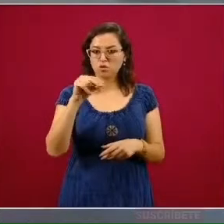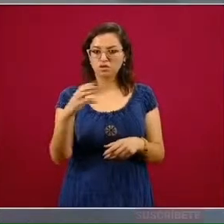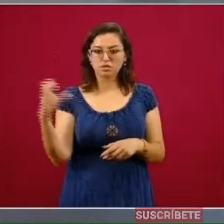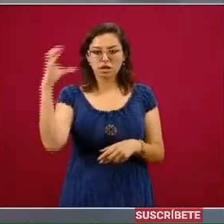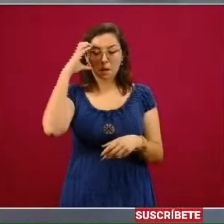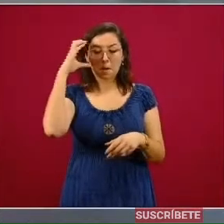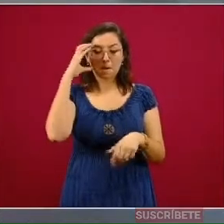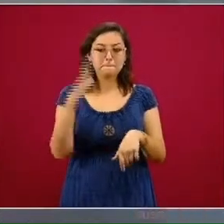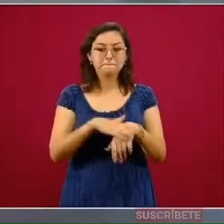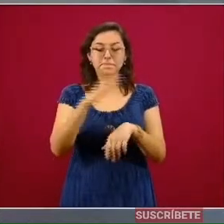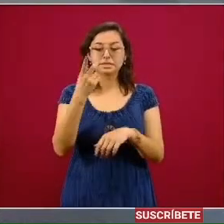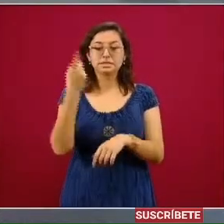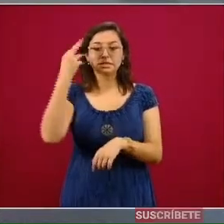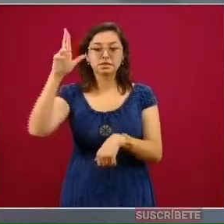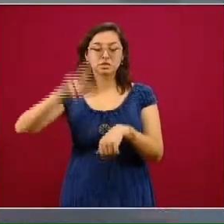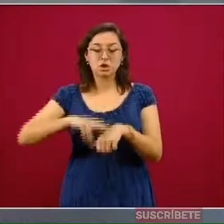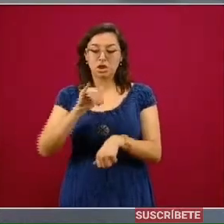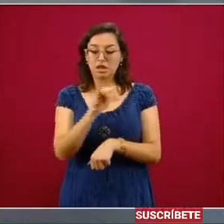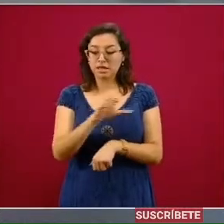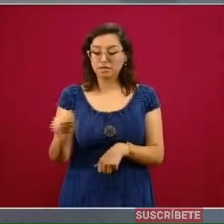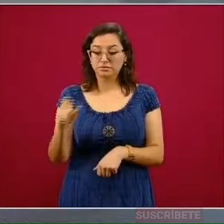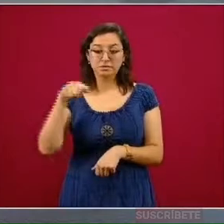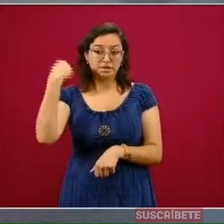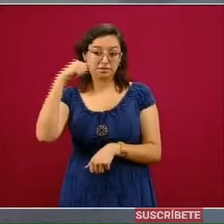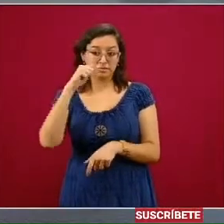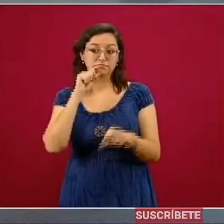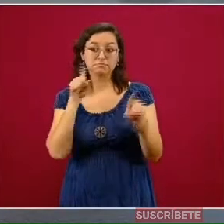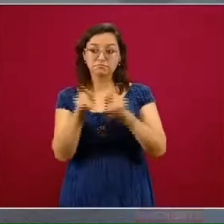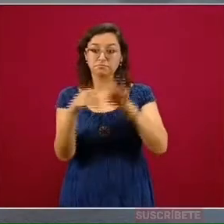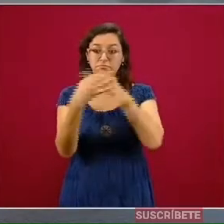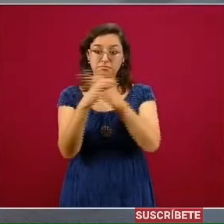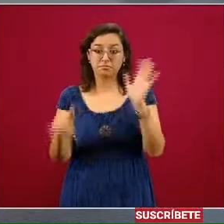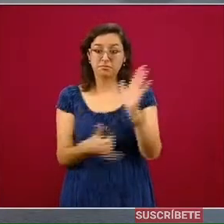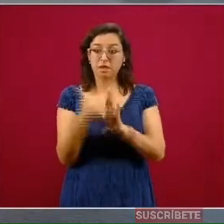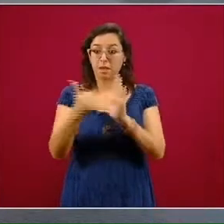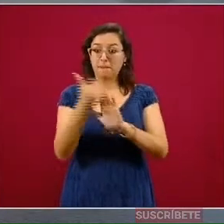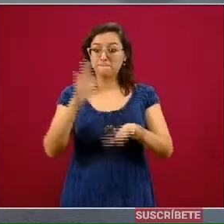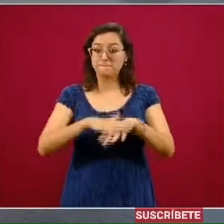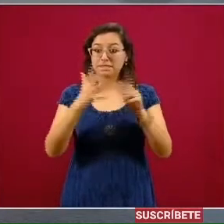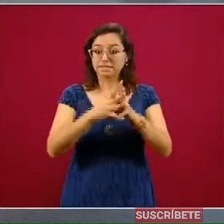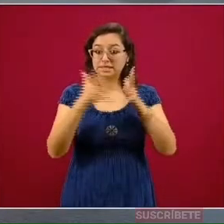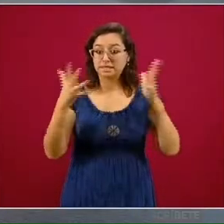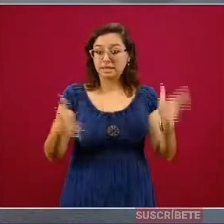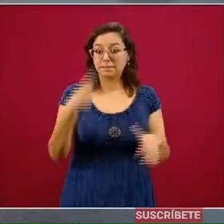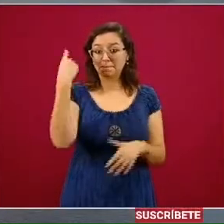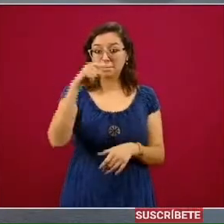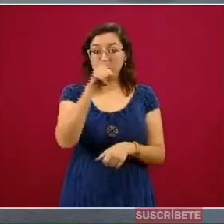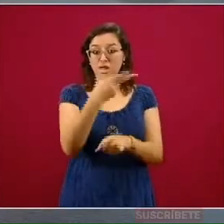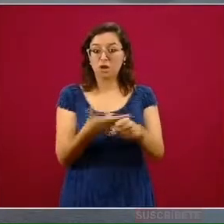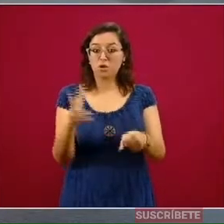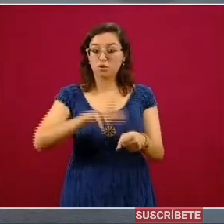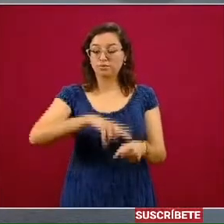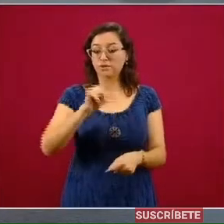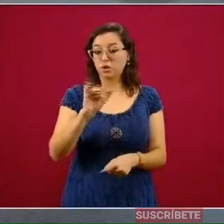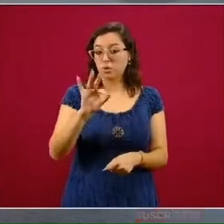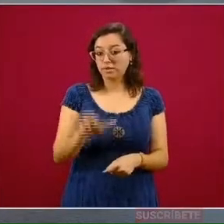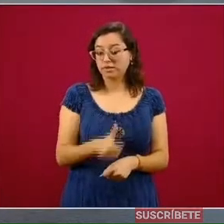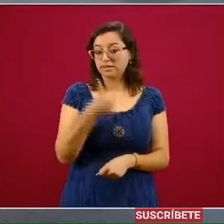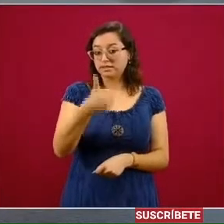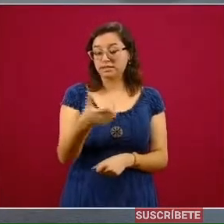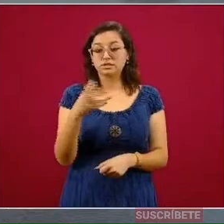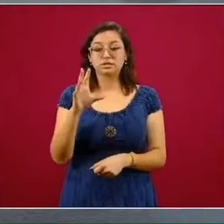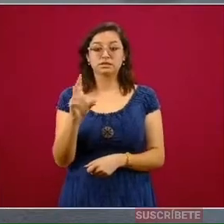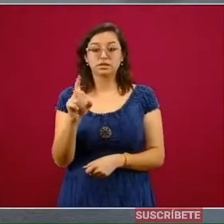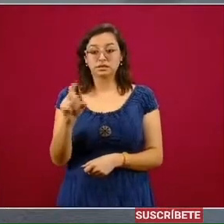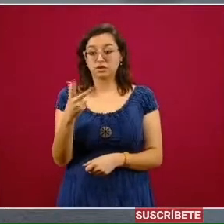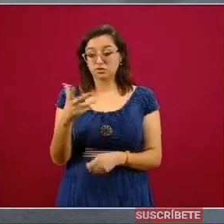más. Asimismo, el director del IMSS estuvo el viernes en Tabasco y anunció la construcción de una ampliación que arrancó para que la clínica 46 ofrezca 38 camas